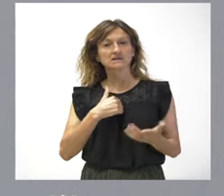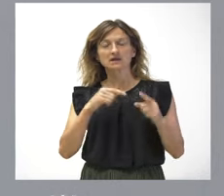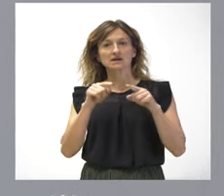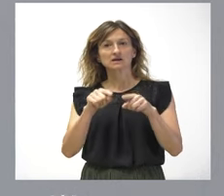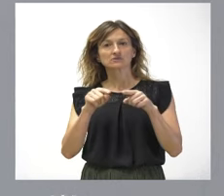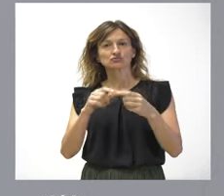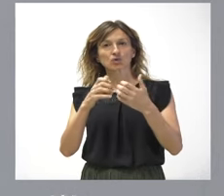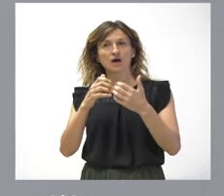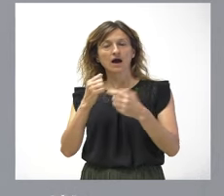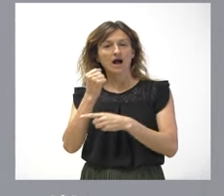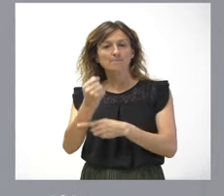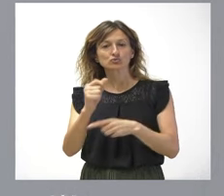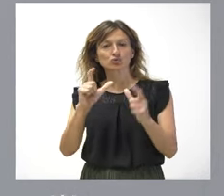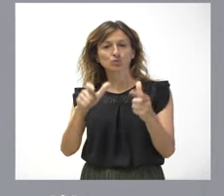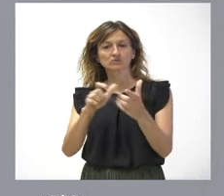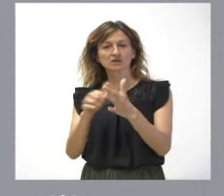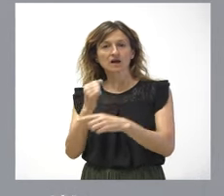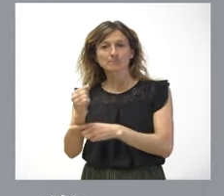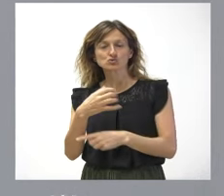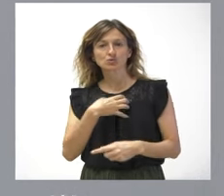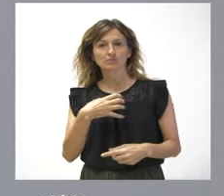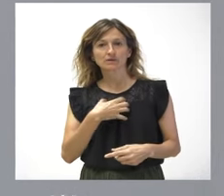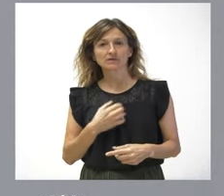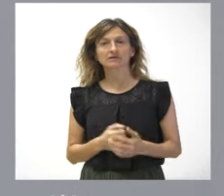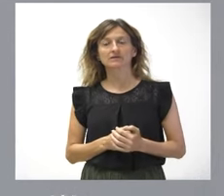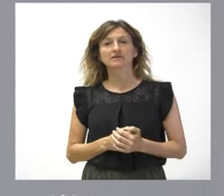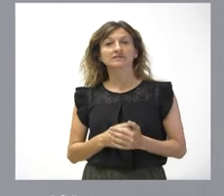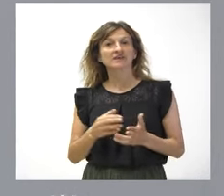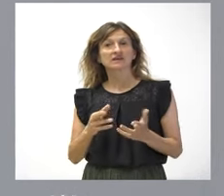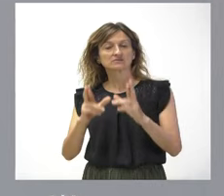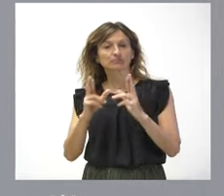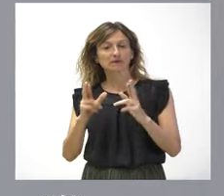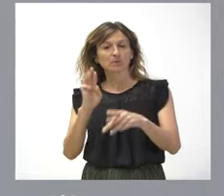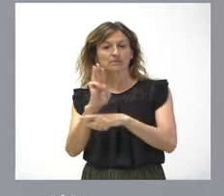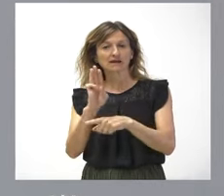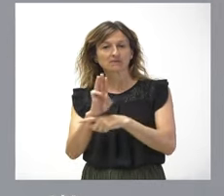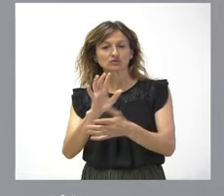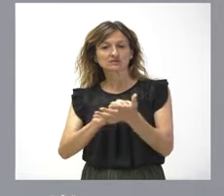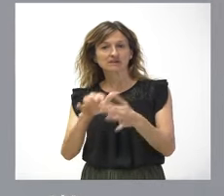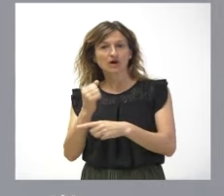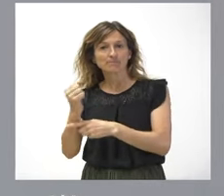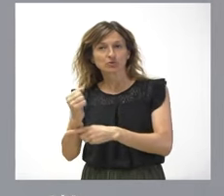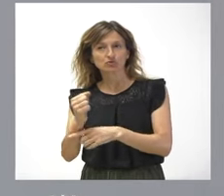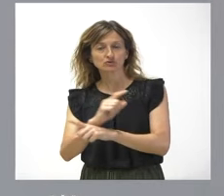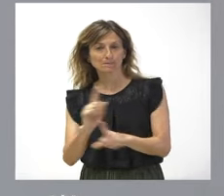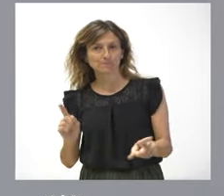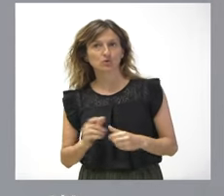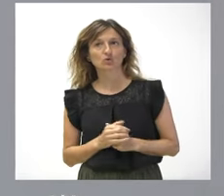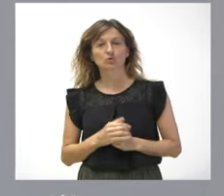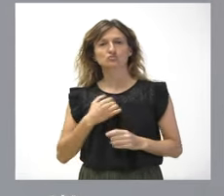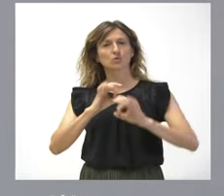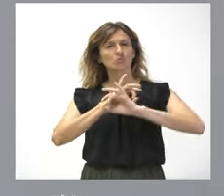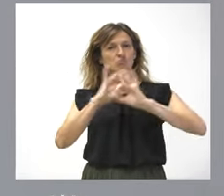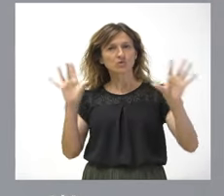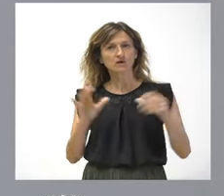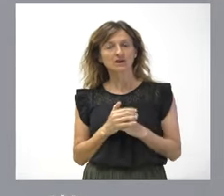el apoyo de la junta de Castilla y león y espero que tampoco pueda tener el apoyo del parlamento de Castilla y Leo nosotros lo tenemos muy claro y sería bueno